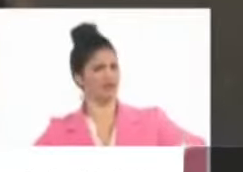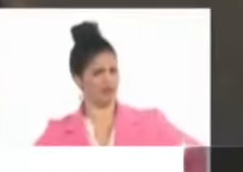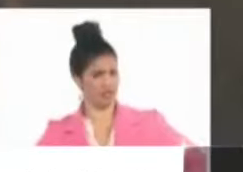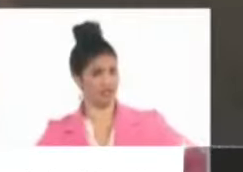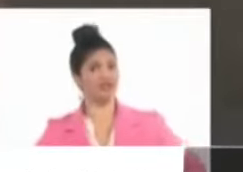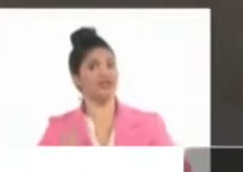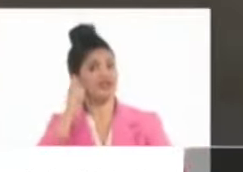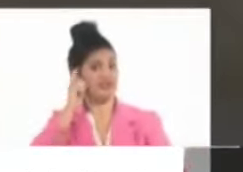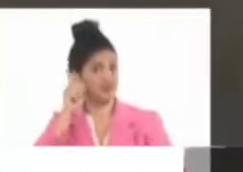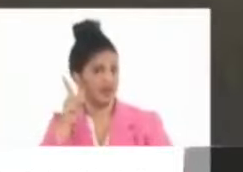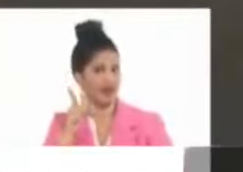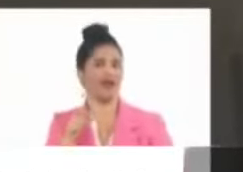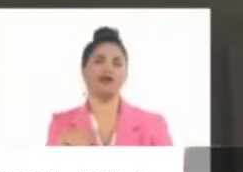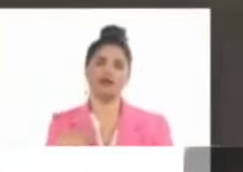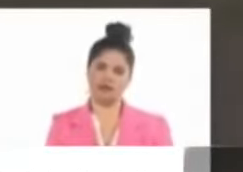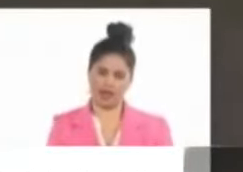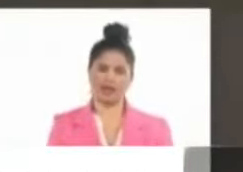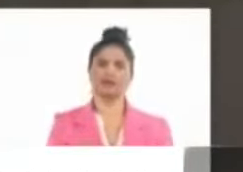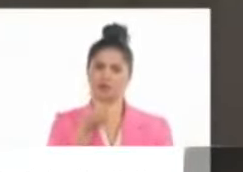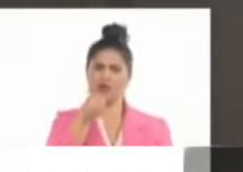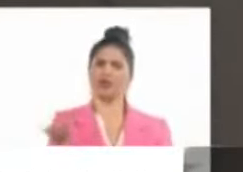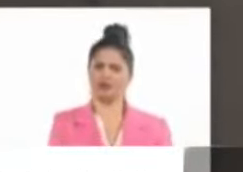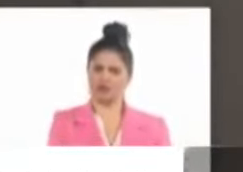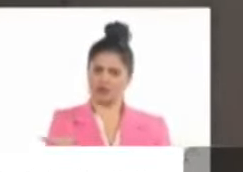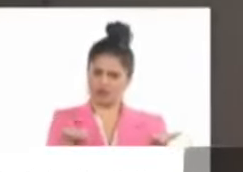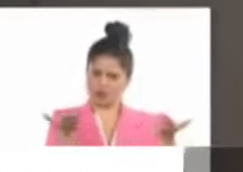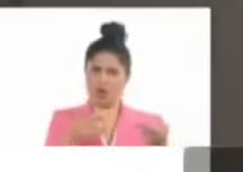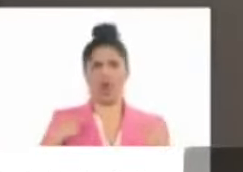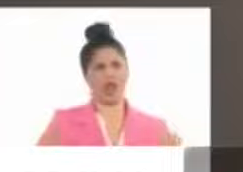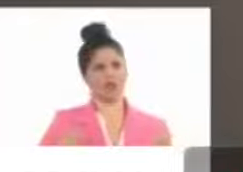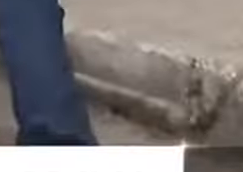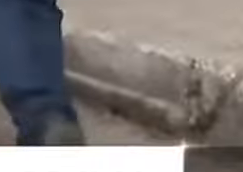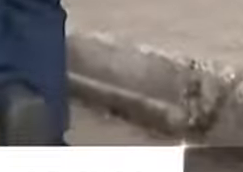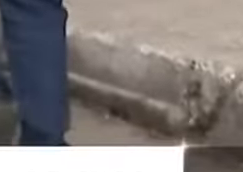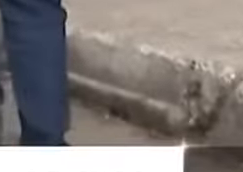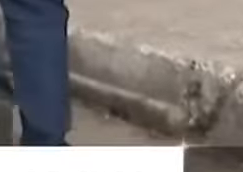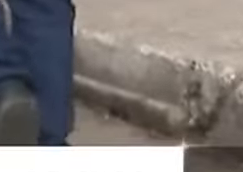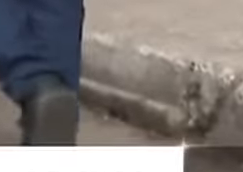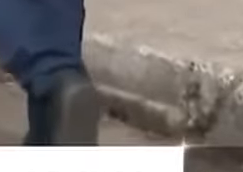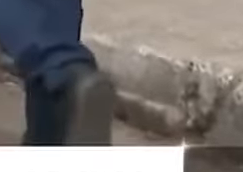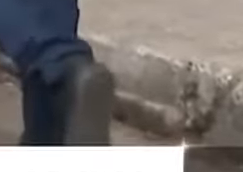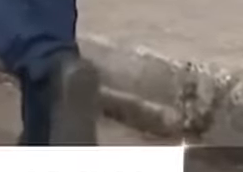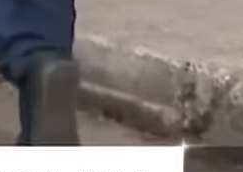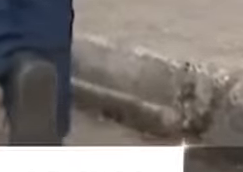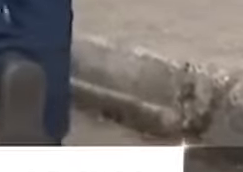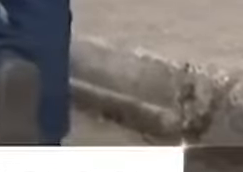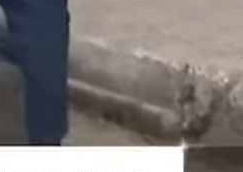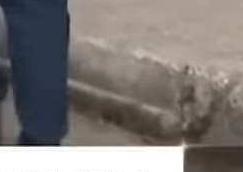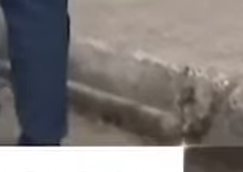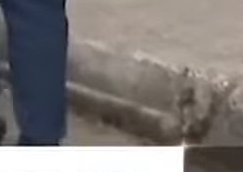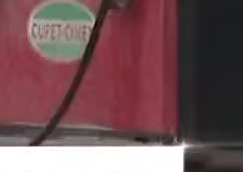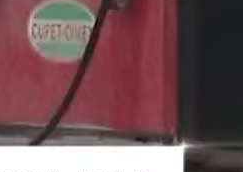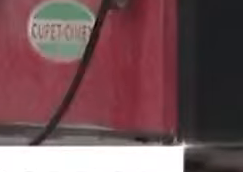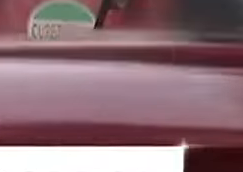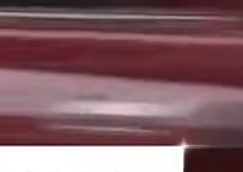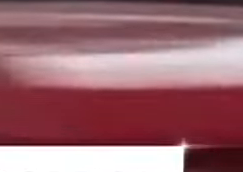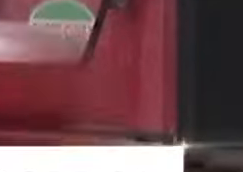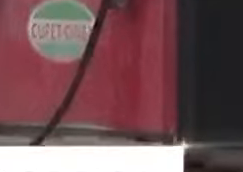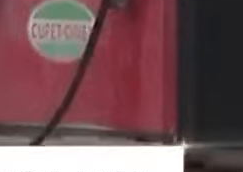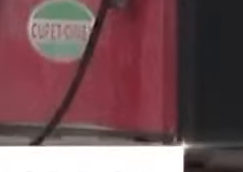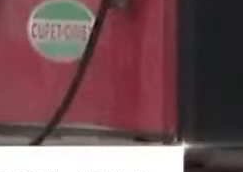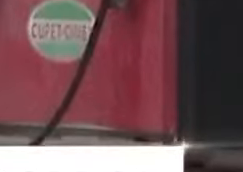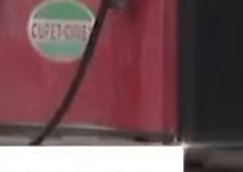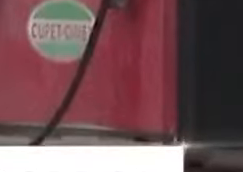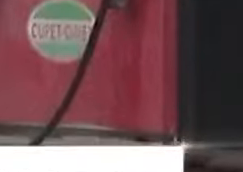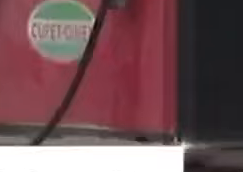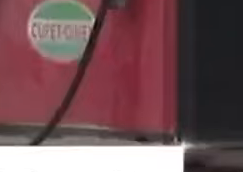población. El paquetazo de Miguel Díaz-Canel quedó suspendido por ahora. El régimen planeaba en las próximas horas